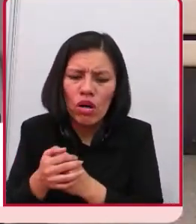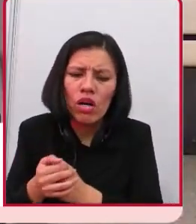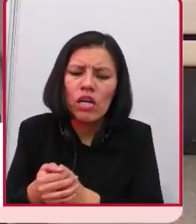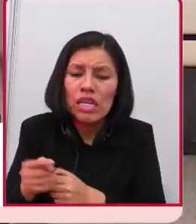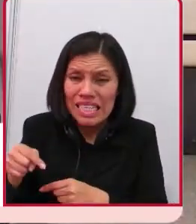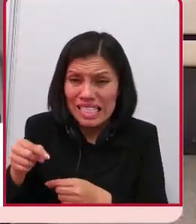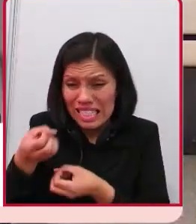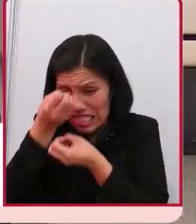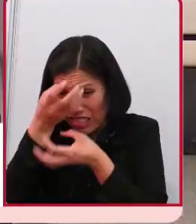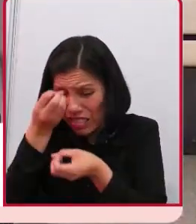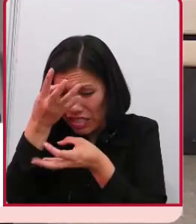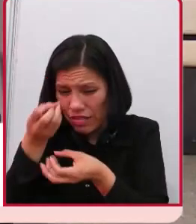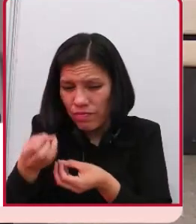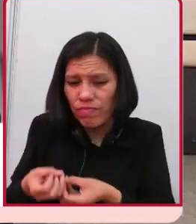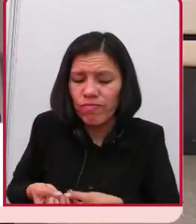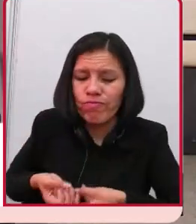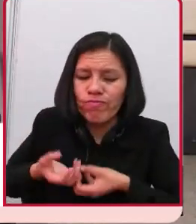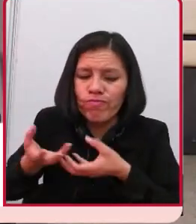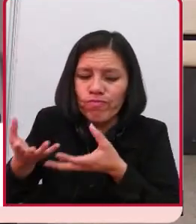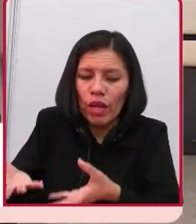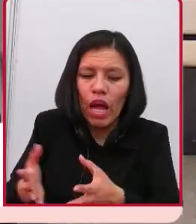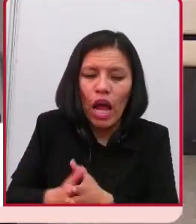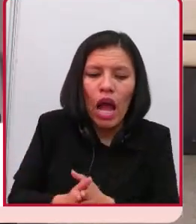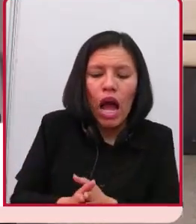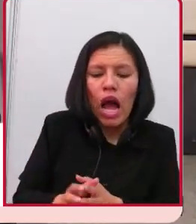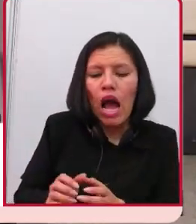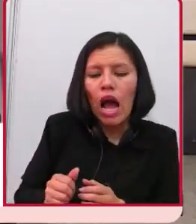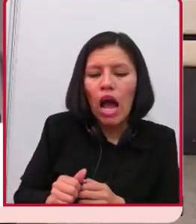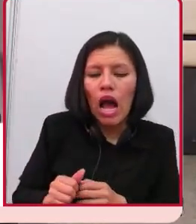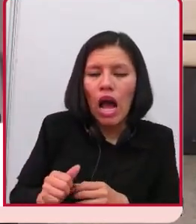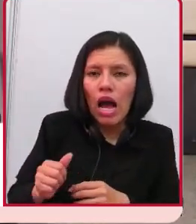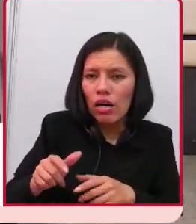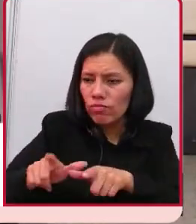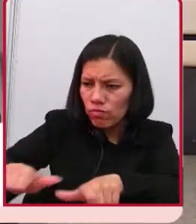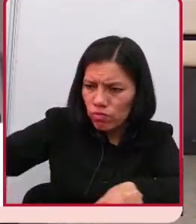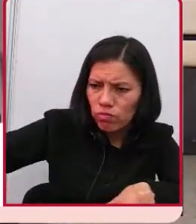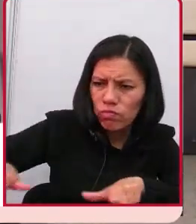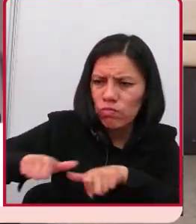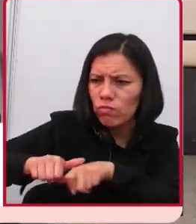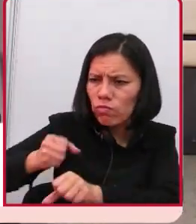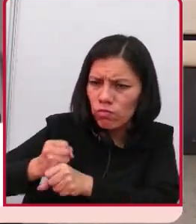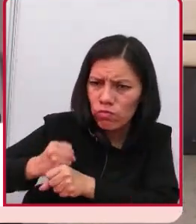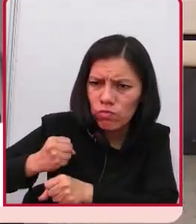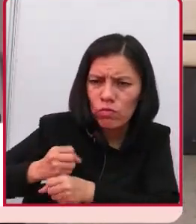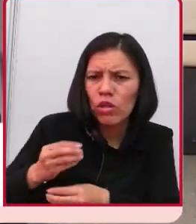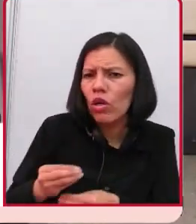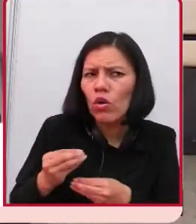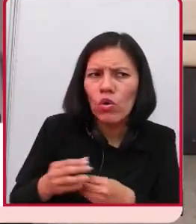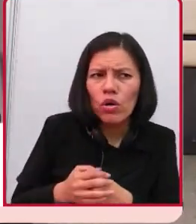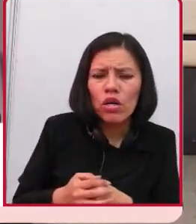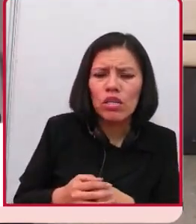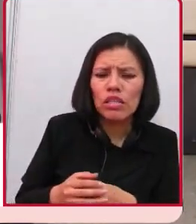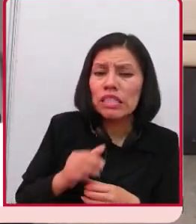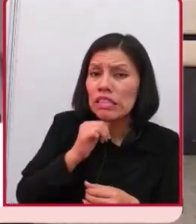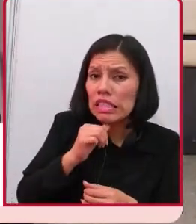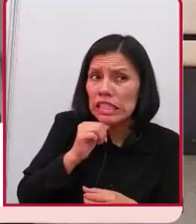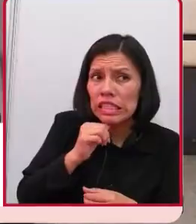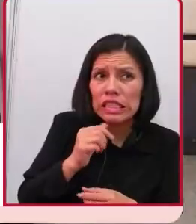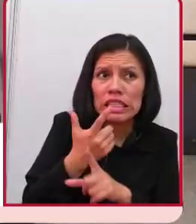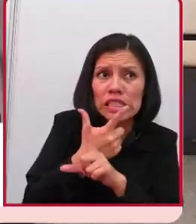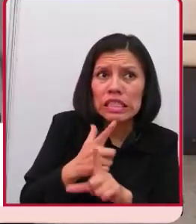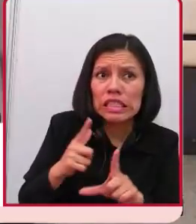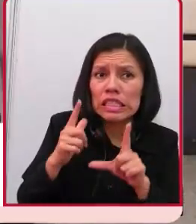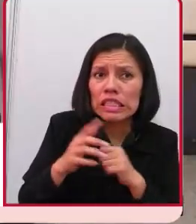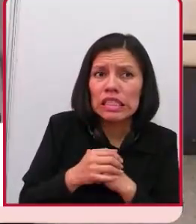de alguna manera alimente a nuestra área operativa para que sepa cuándo tiene problemas justamente de falta de liberación. Claro